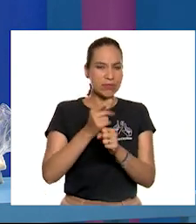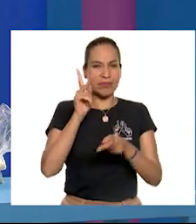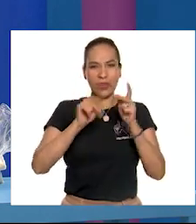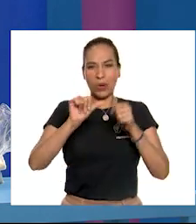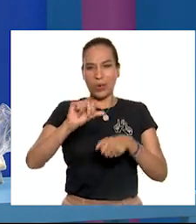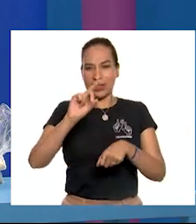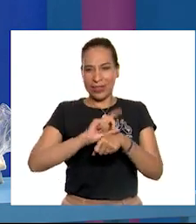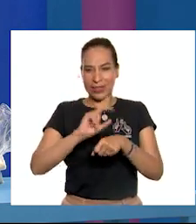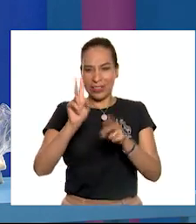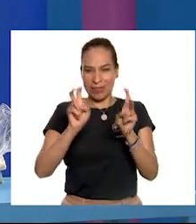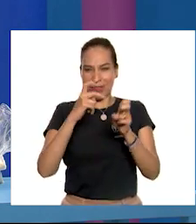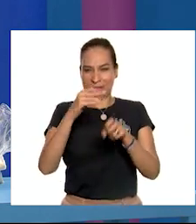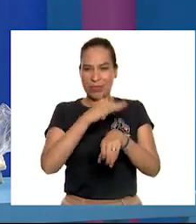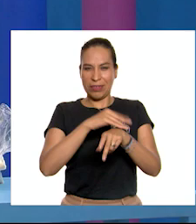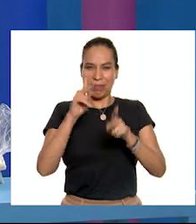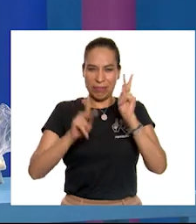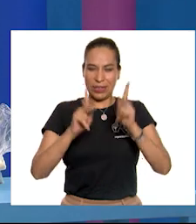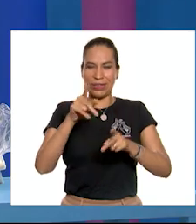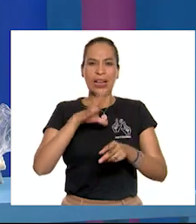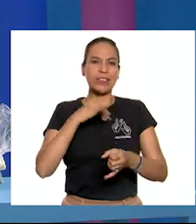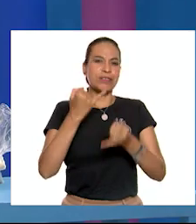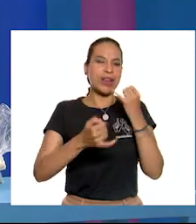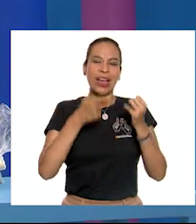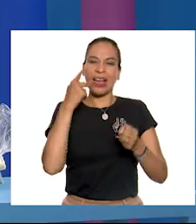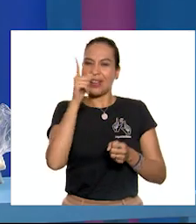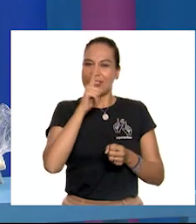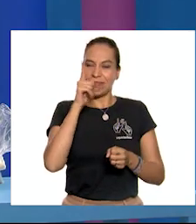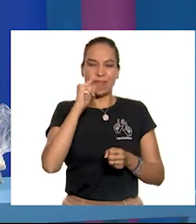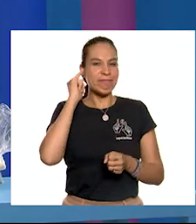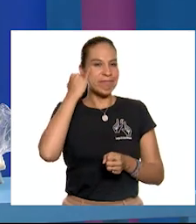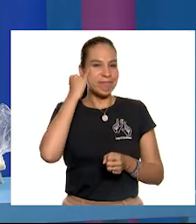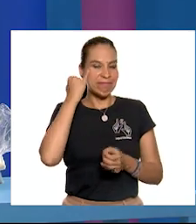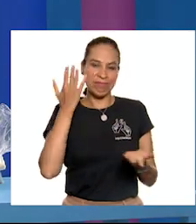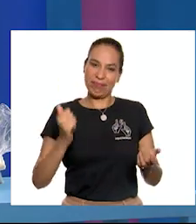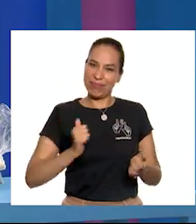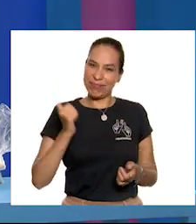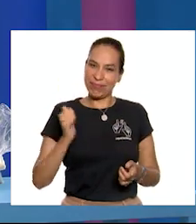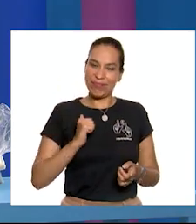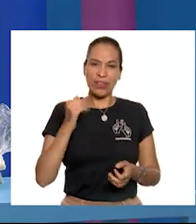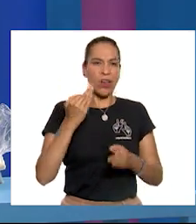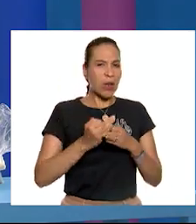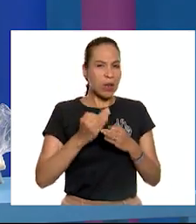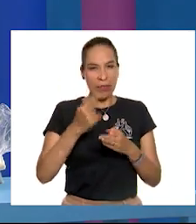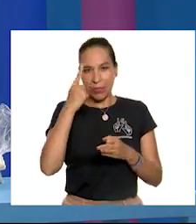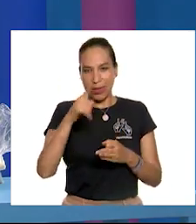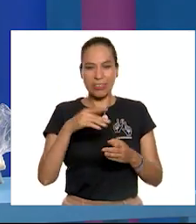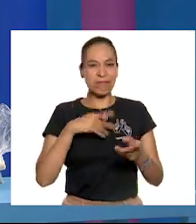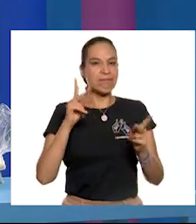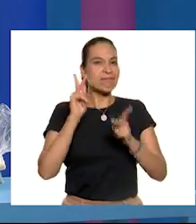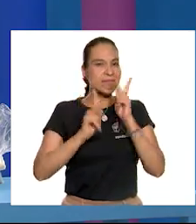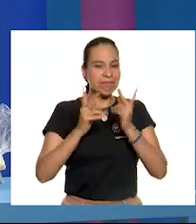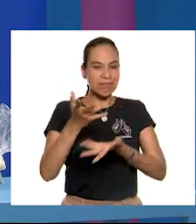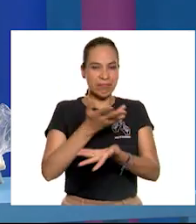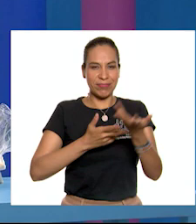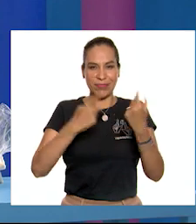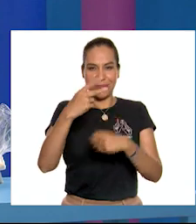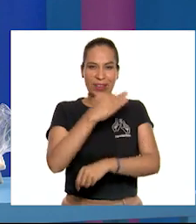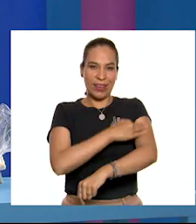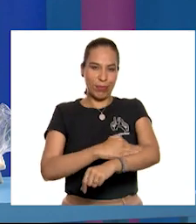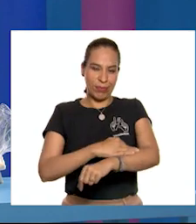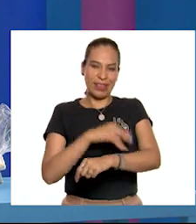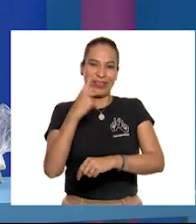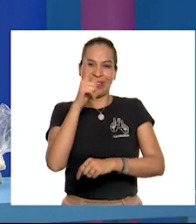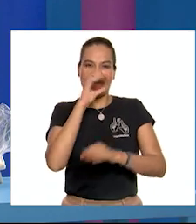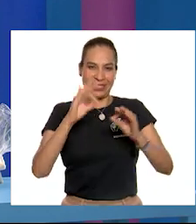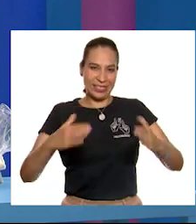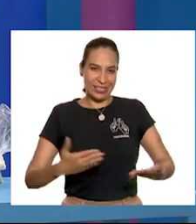el tema de hoy con tu familia. Si tienes la fortuna de hablar una lengua indígena, aprovecha también este momento para practicarla y platica con tu familia